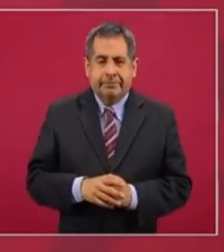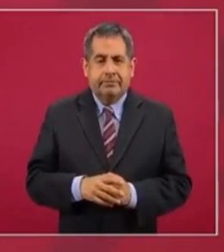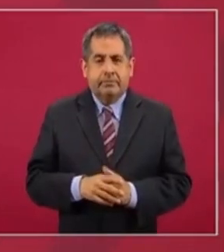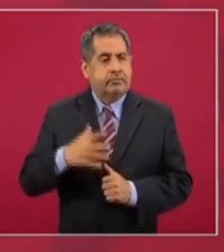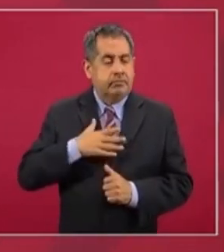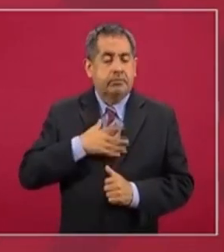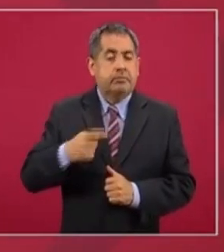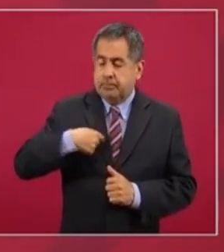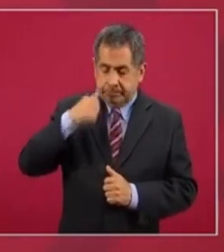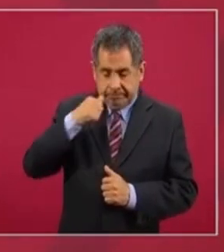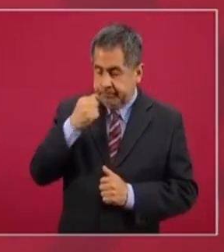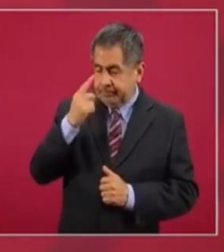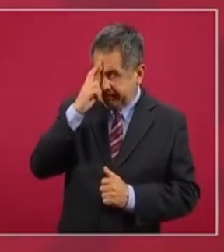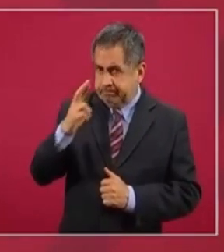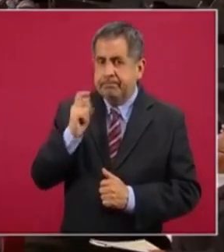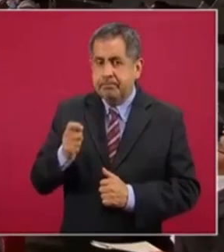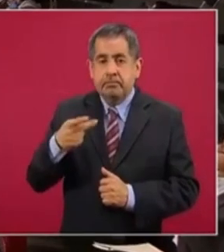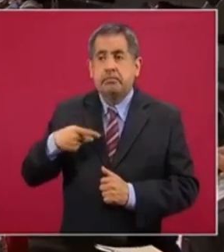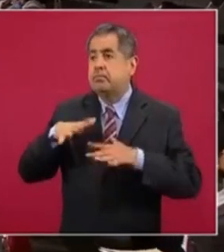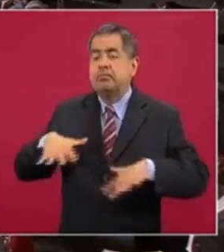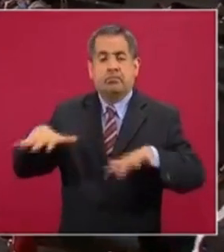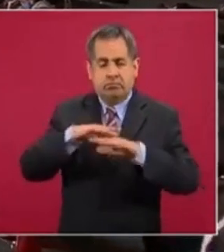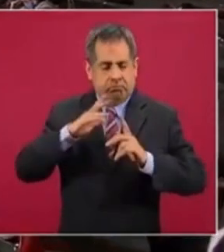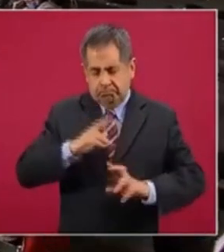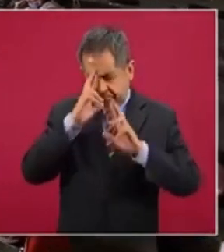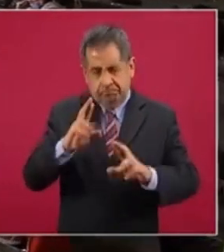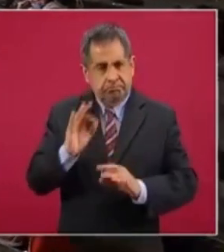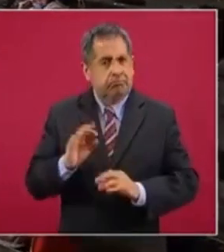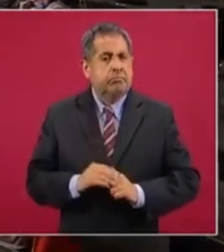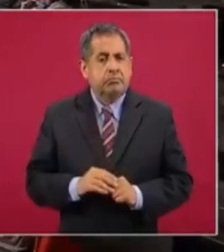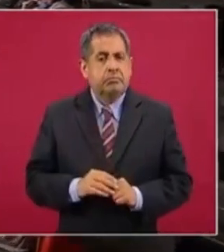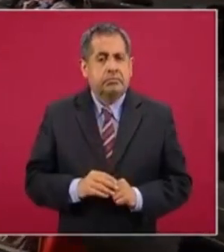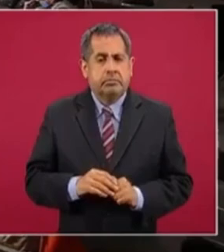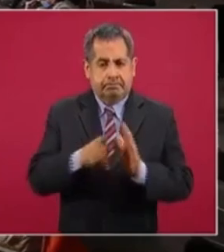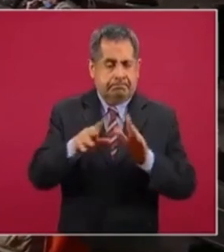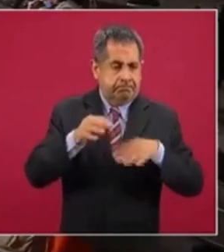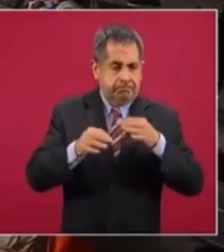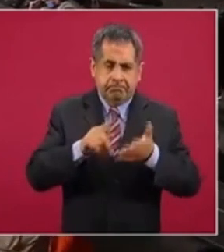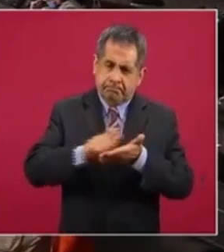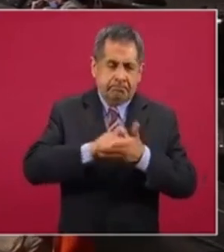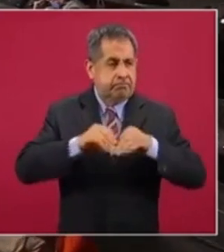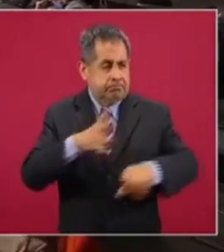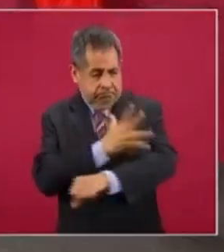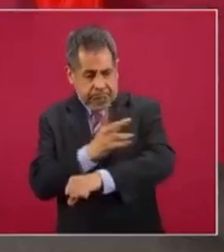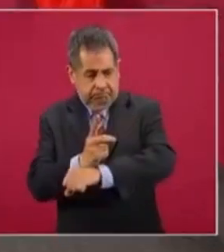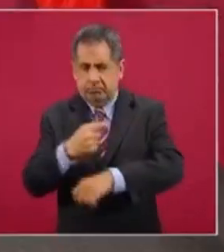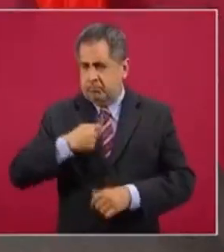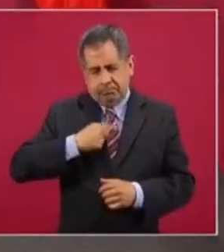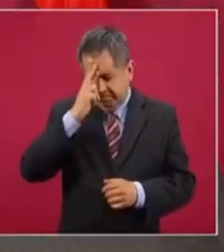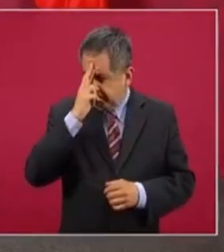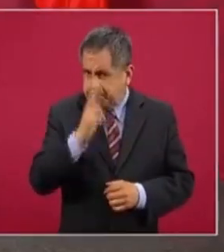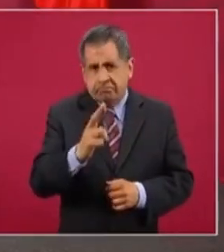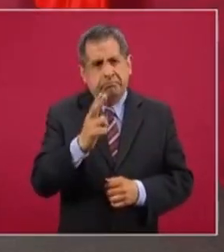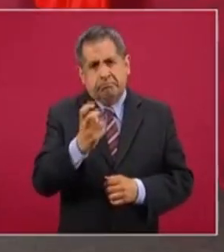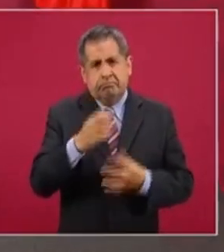yo respeto mucho a todos y en especial a los periodistas honestos.